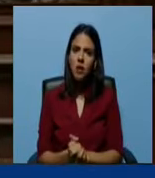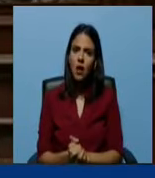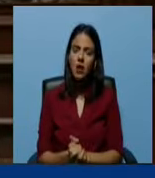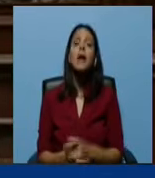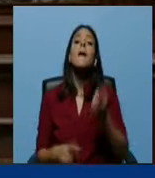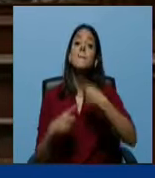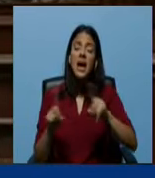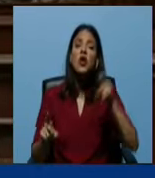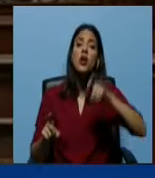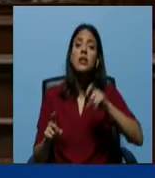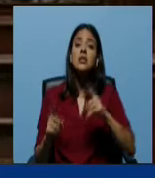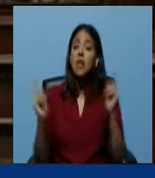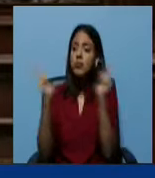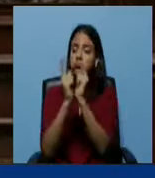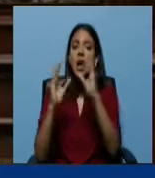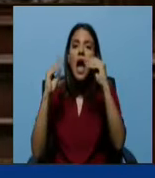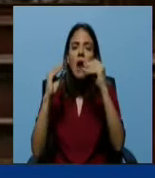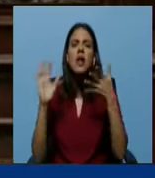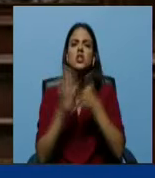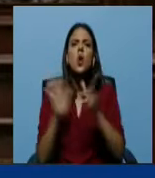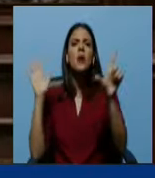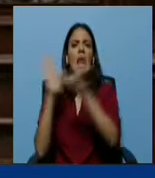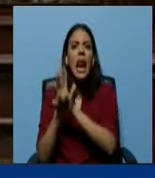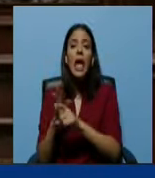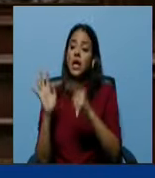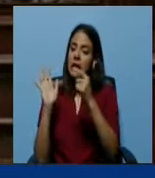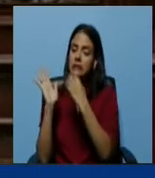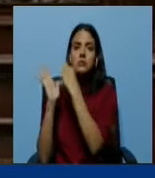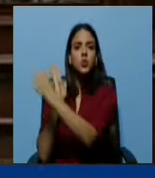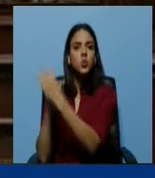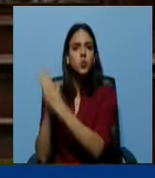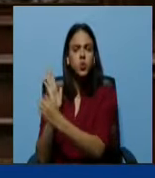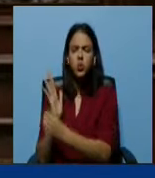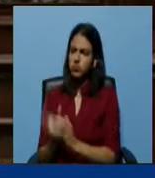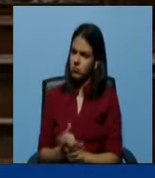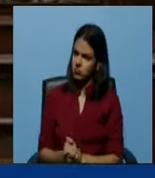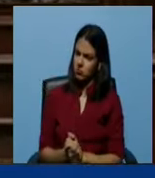hablar contigo de la ley tal, ley tal y ley tal.